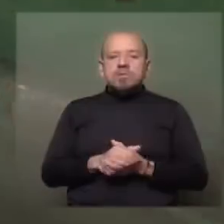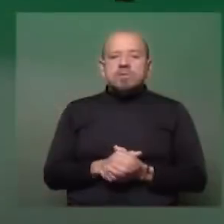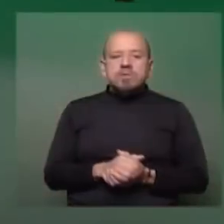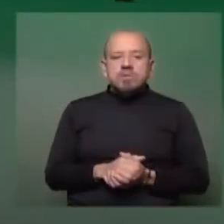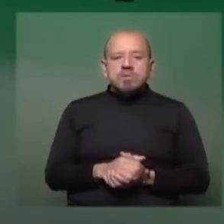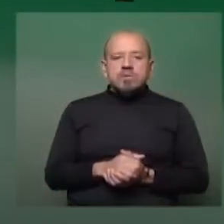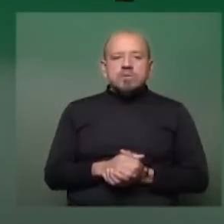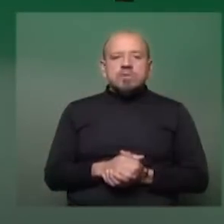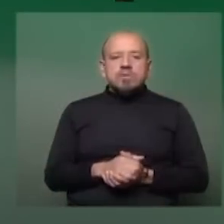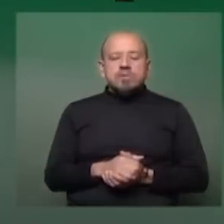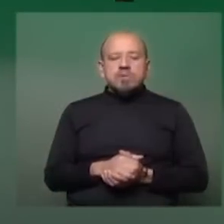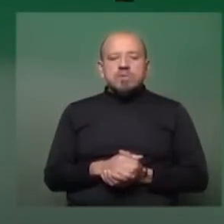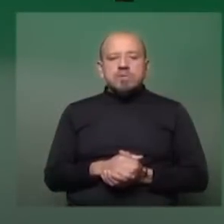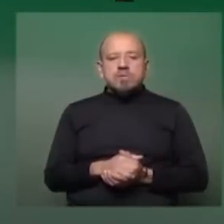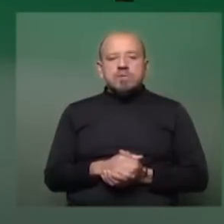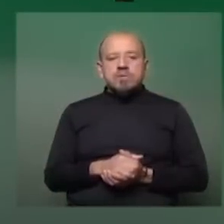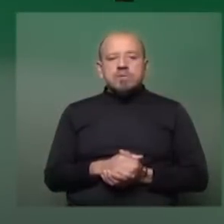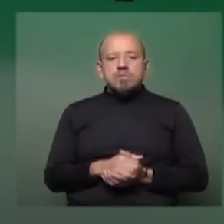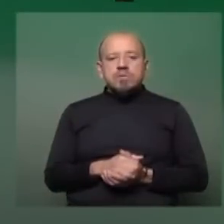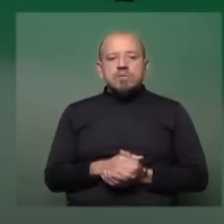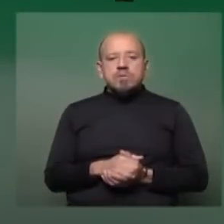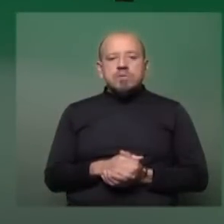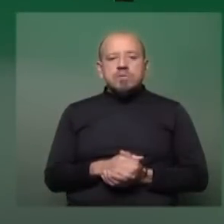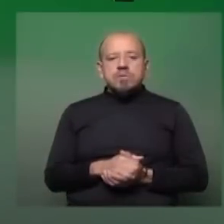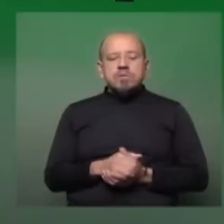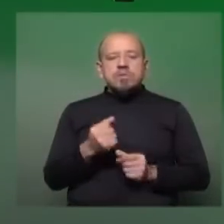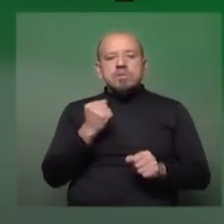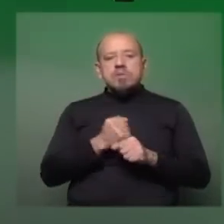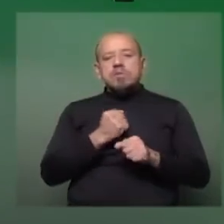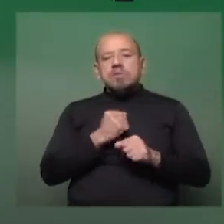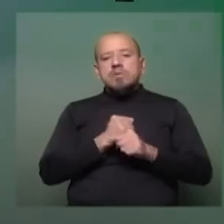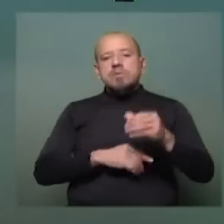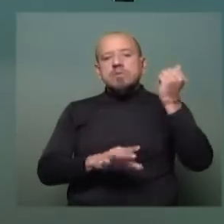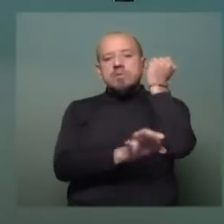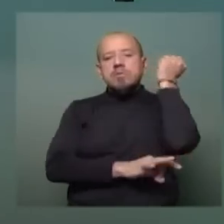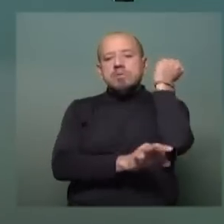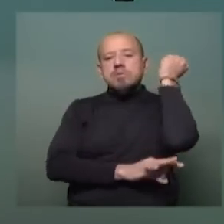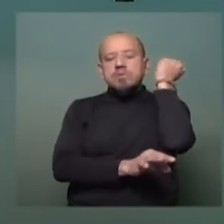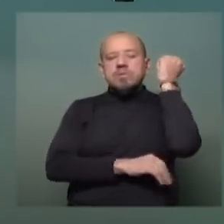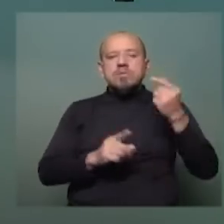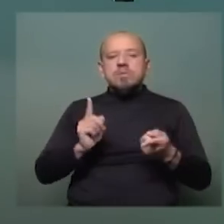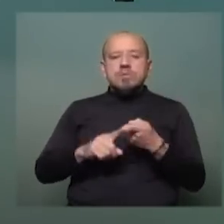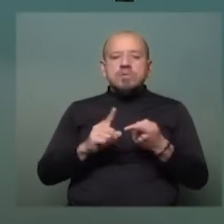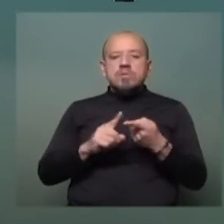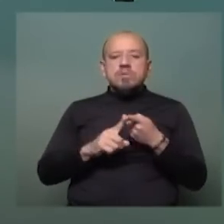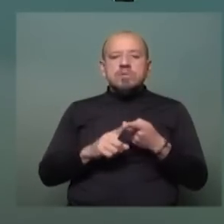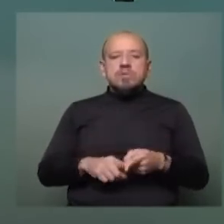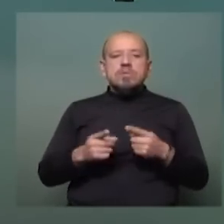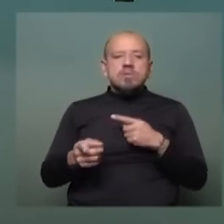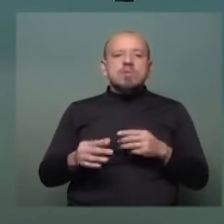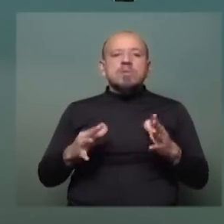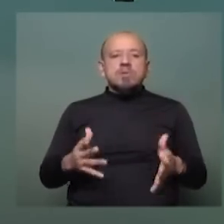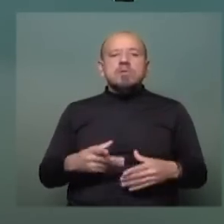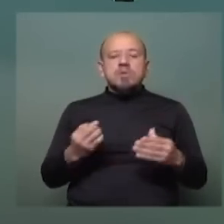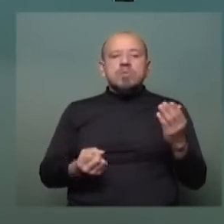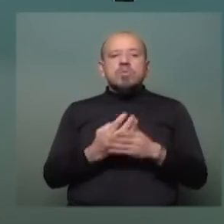cambios de tema nuevamente les comentamos que las trabajadoras domésticas alcanzaron un acuerdo en los consejos de salarios para el nuevo